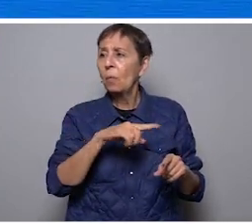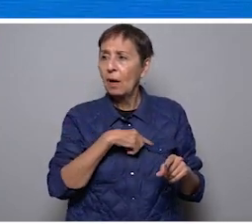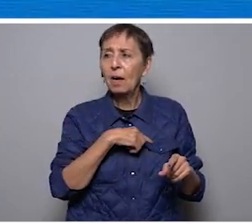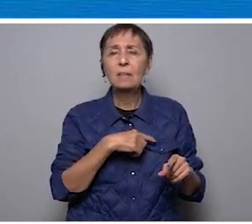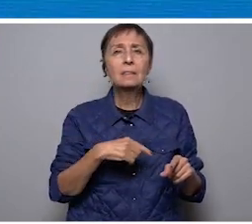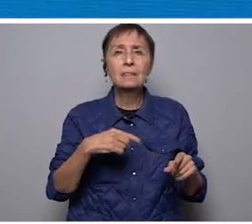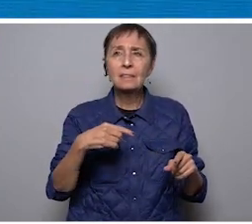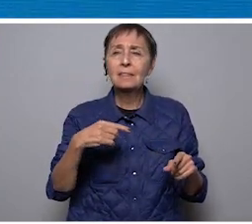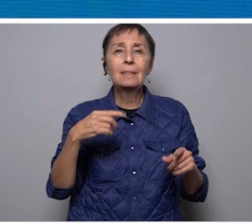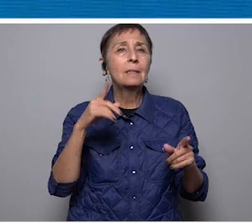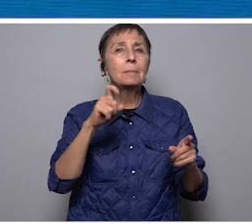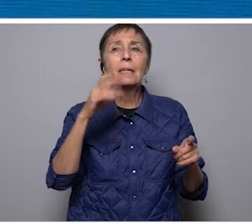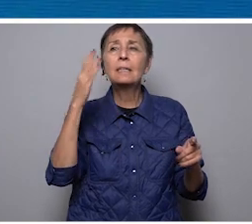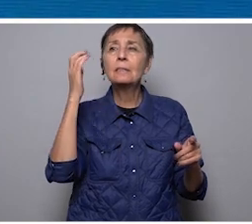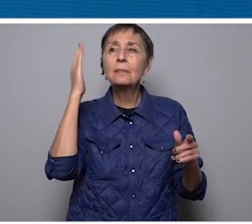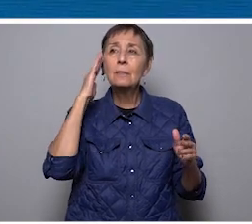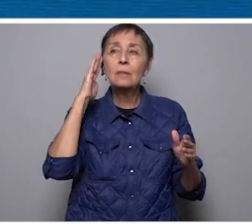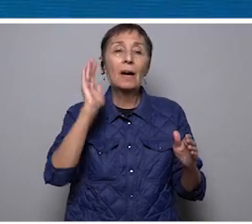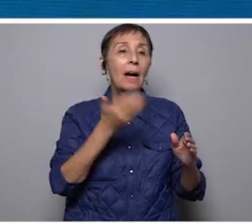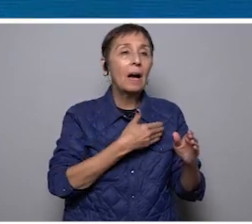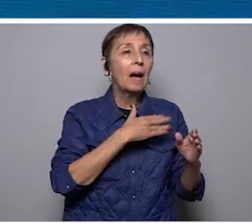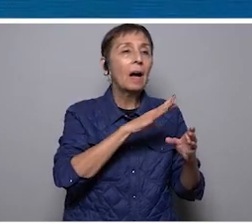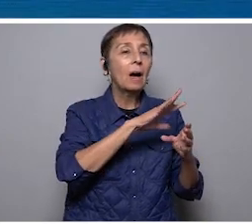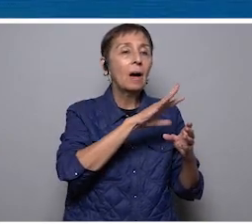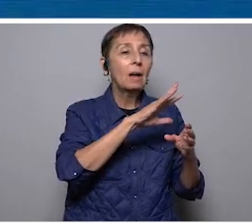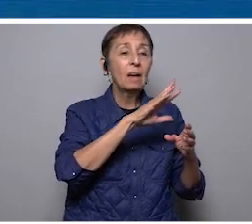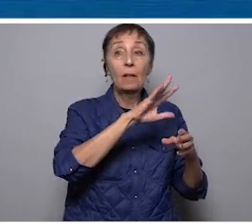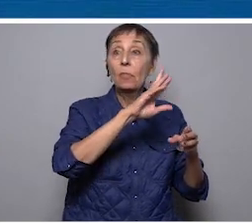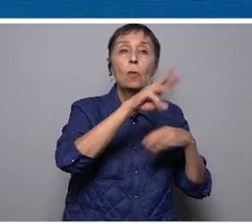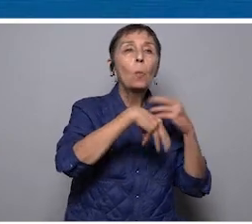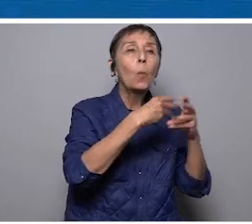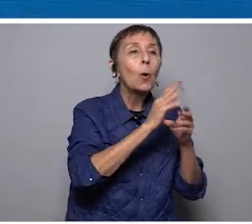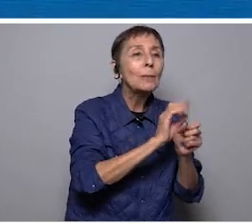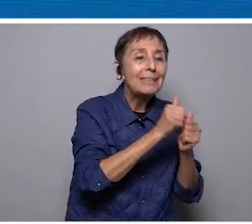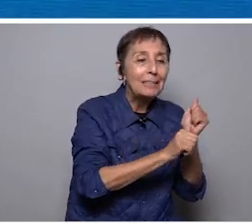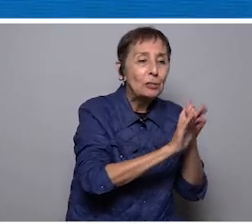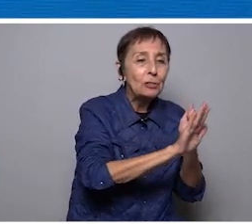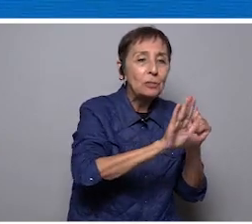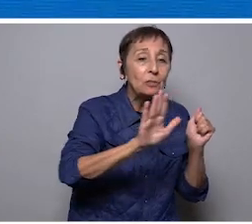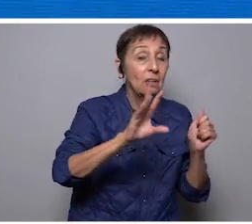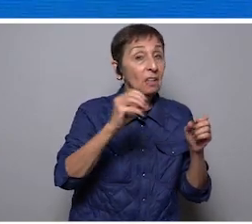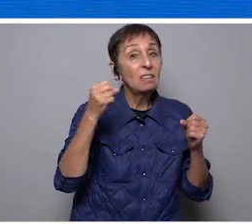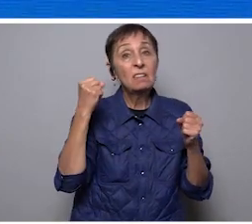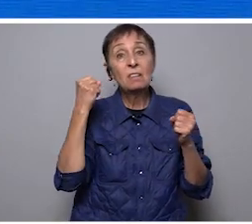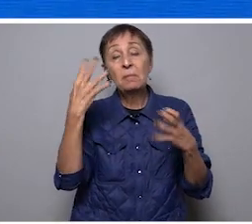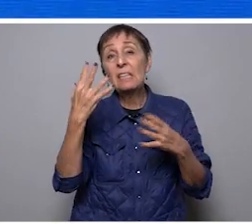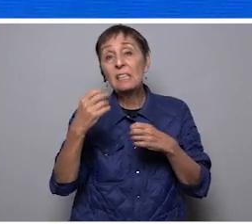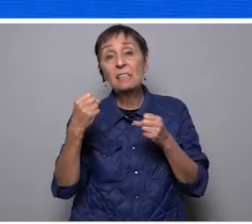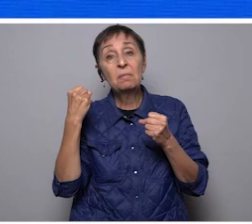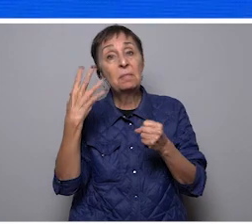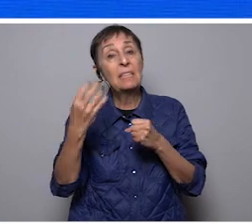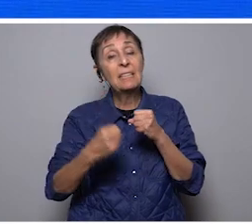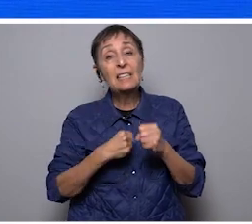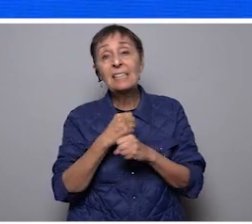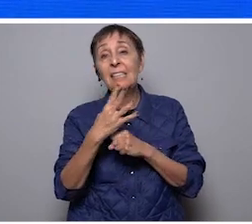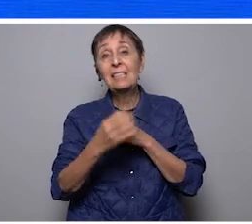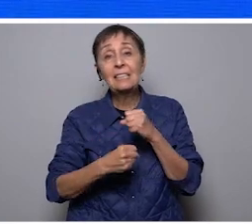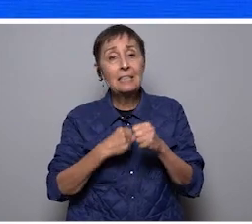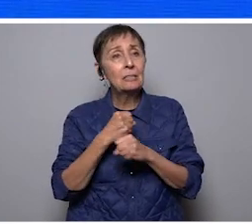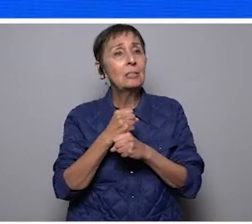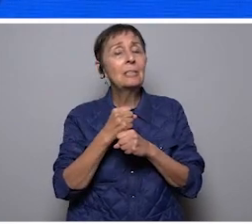detrás de nosotros miren he estado muchos años cercano a desarrolladores y el